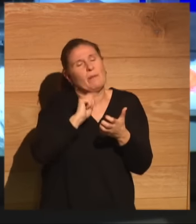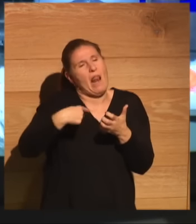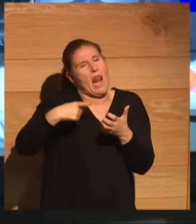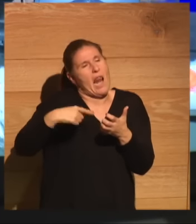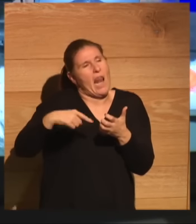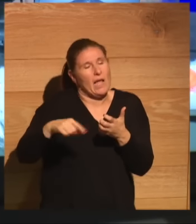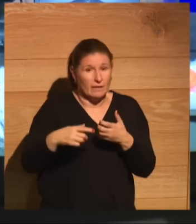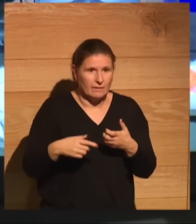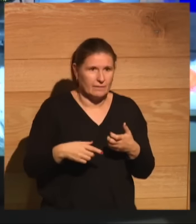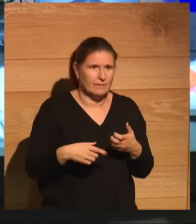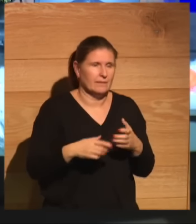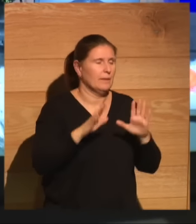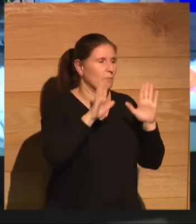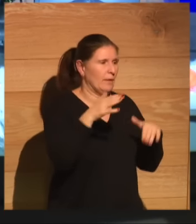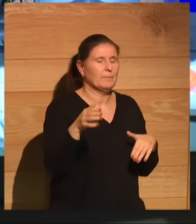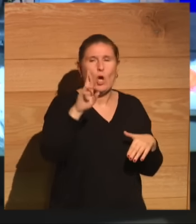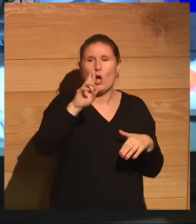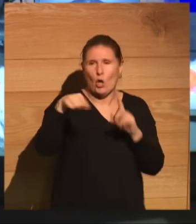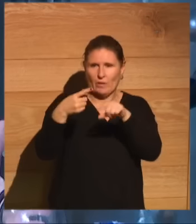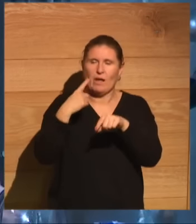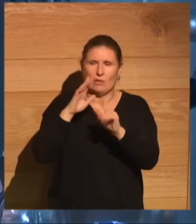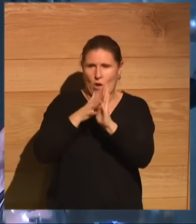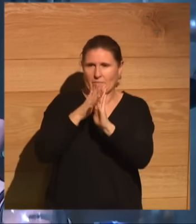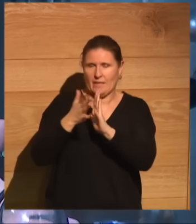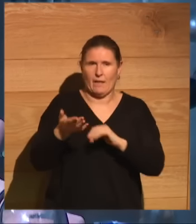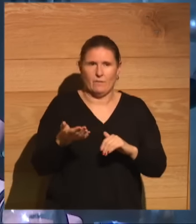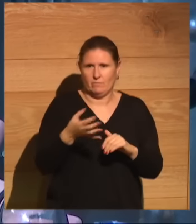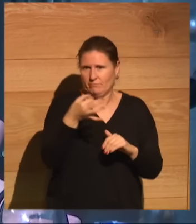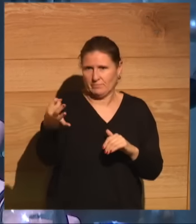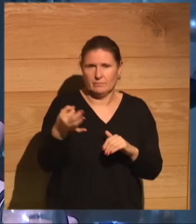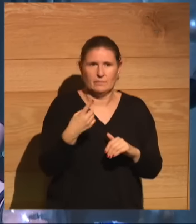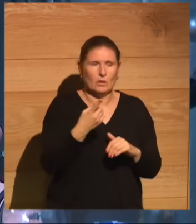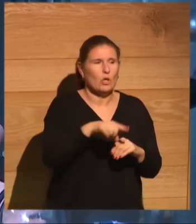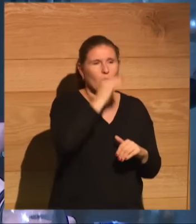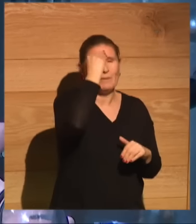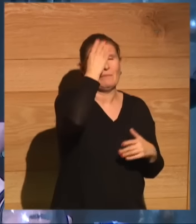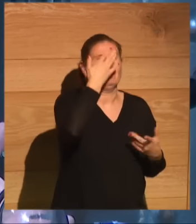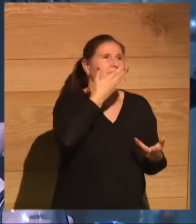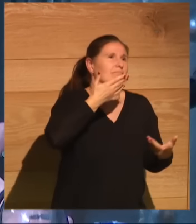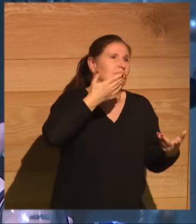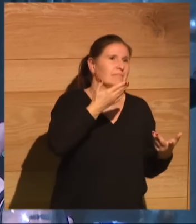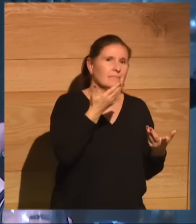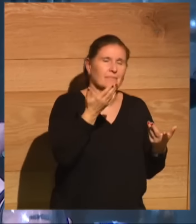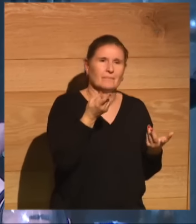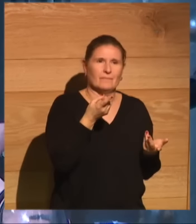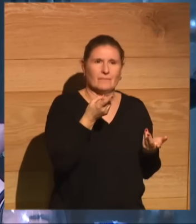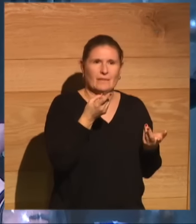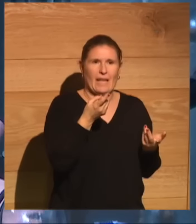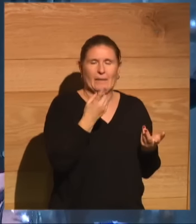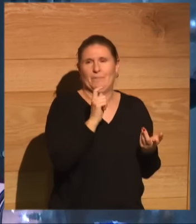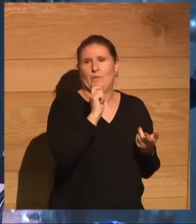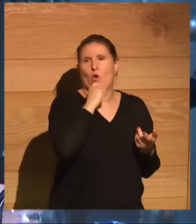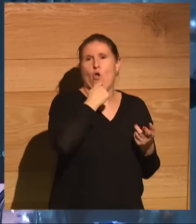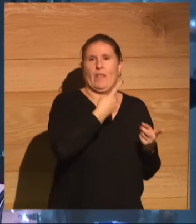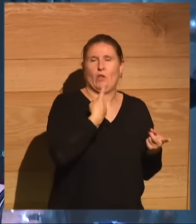Es curioso de aparte, bueno, Rodrigo creo que lo ha definido a la perfección. Nos creemos que hemos inventado al pijamero. Al hater, ¿no? Al